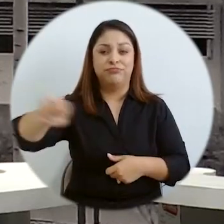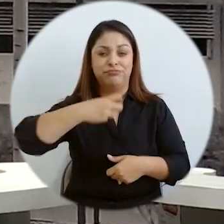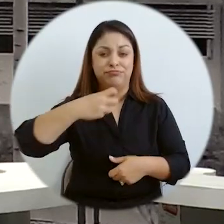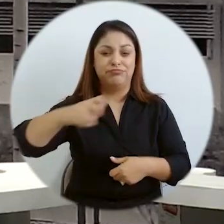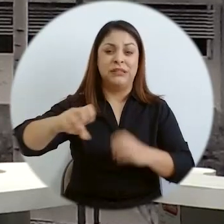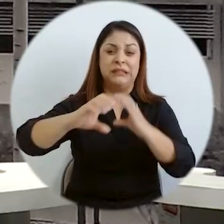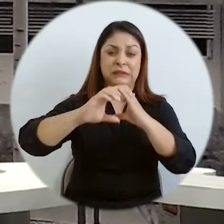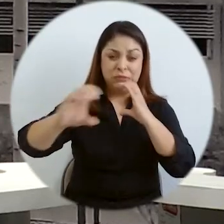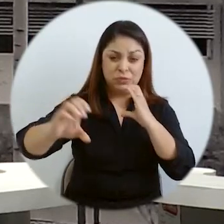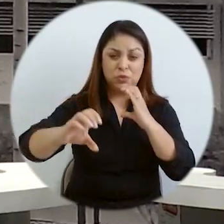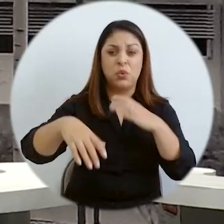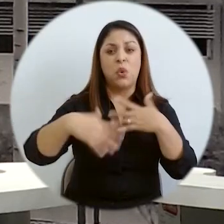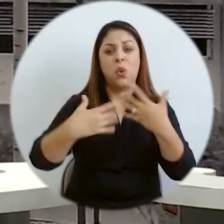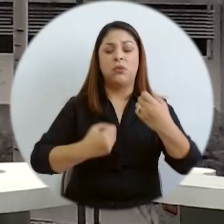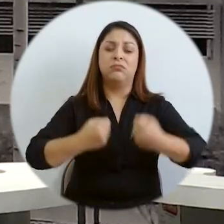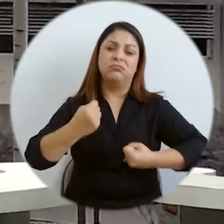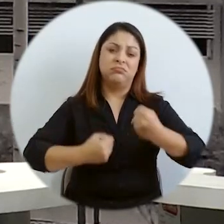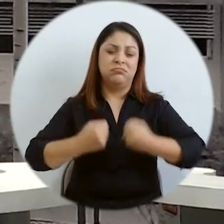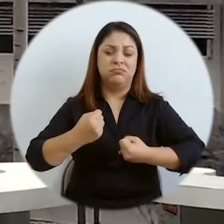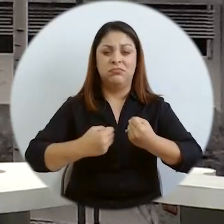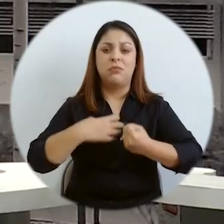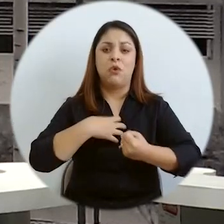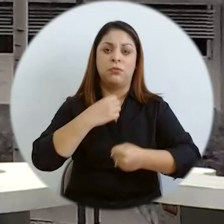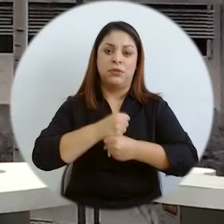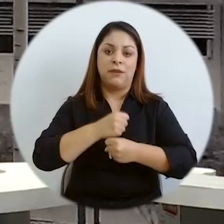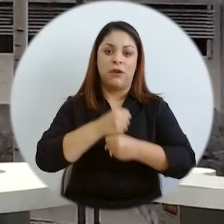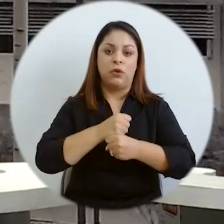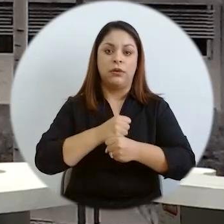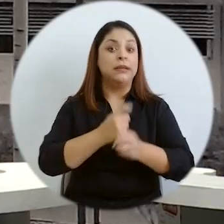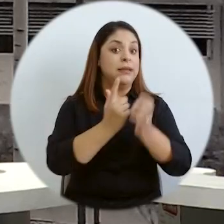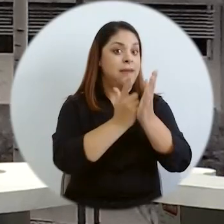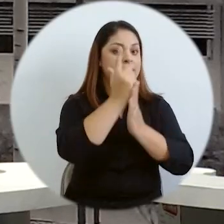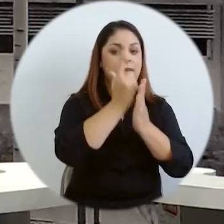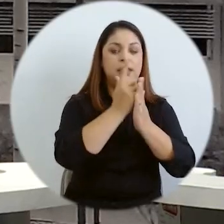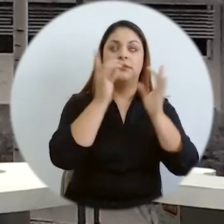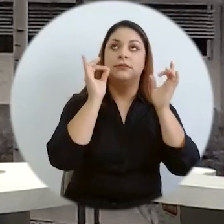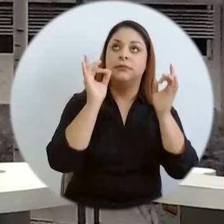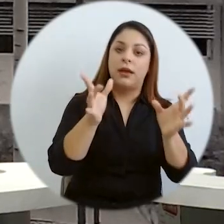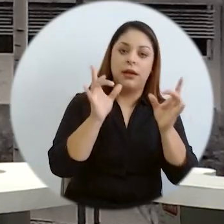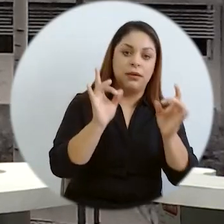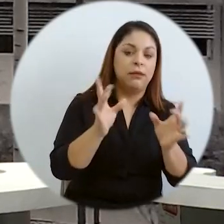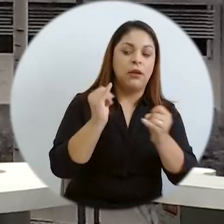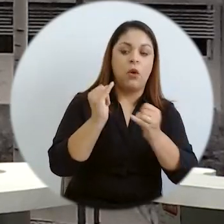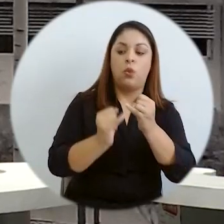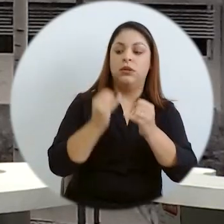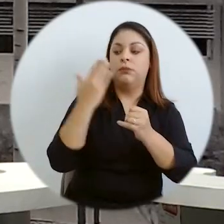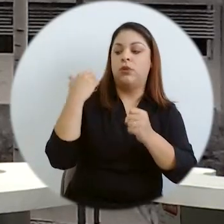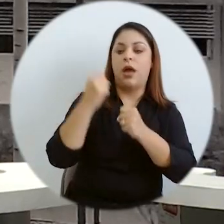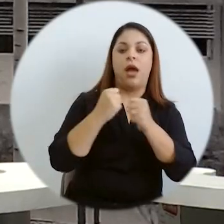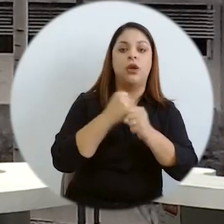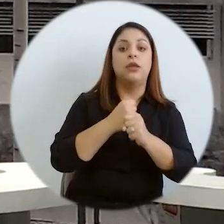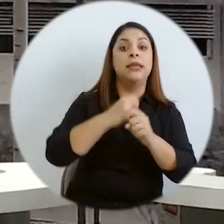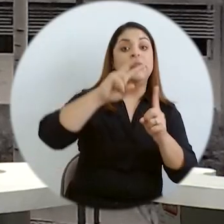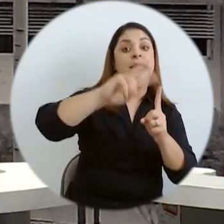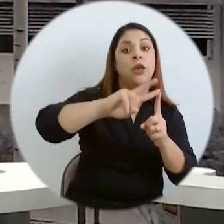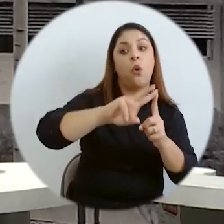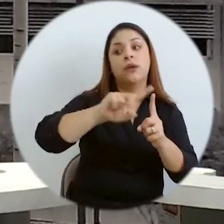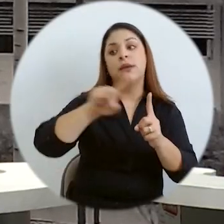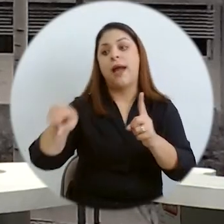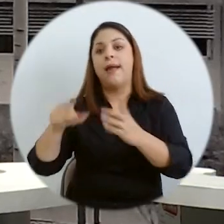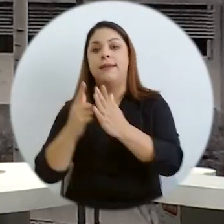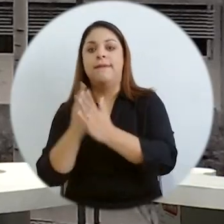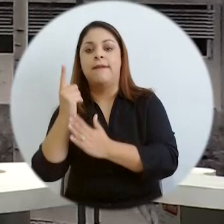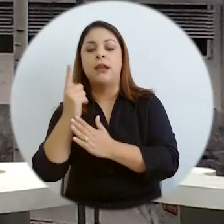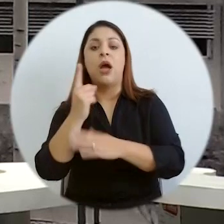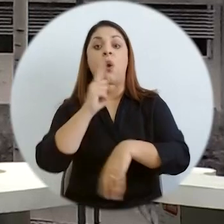que viajar en transporte público o particular hacia sus trabajos. El caso de Liberia es dramático en los últimos años. Antes de Nicoya, Liberia se